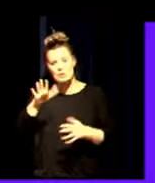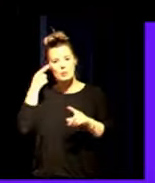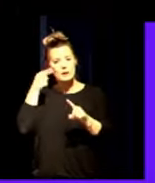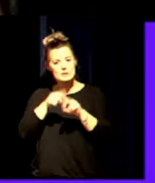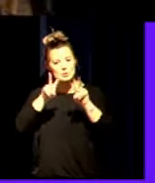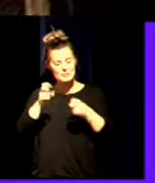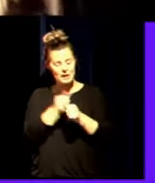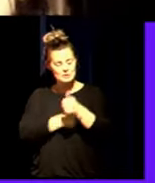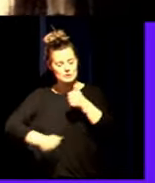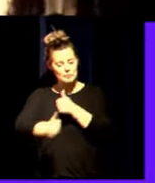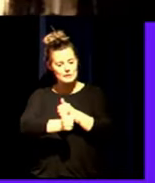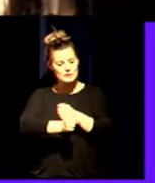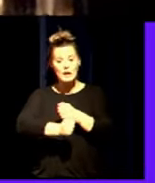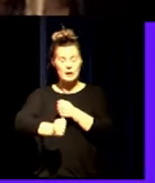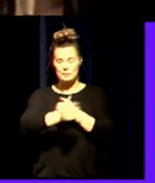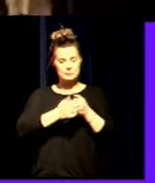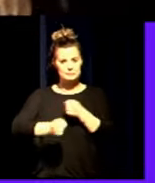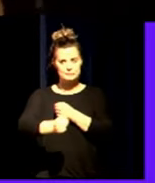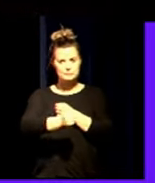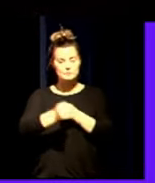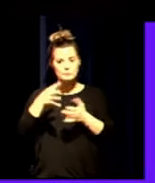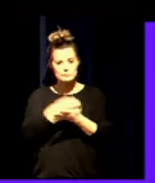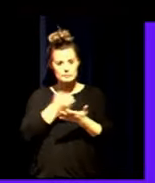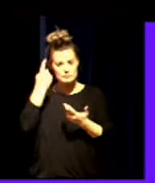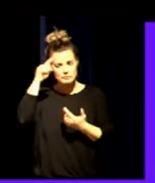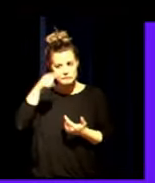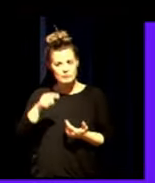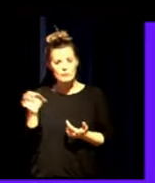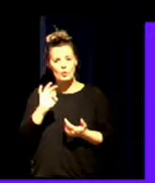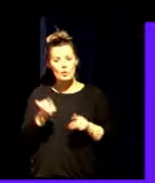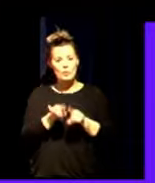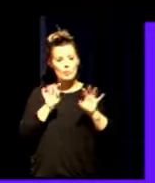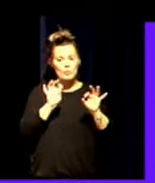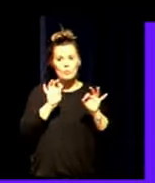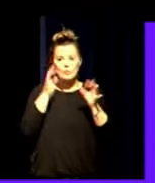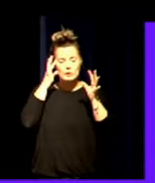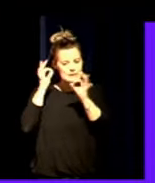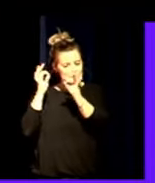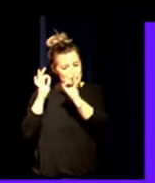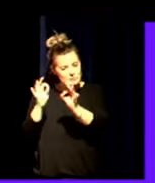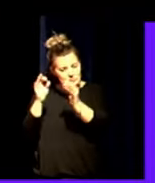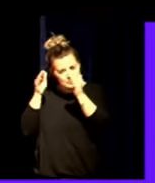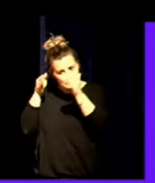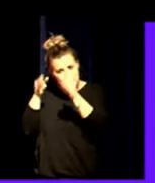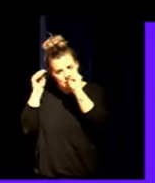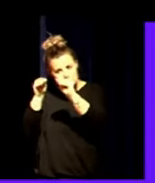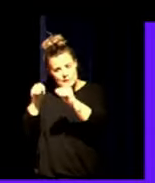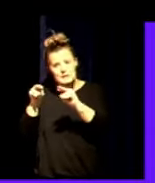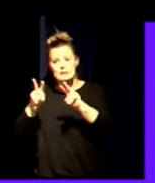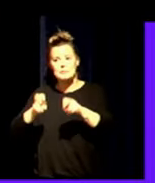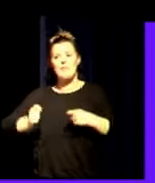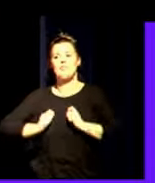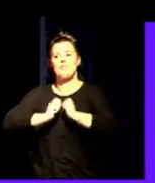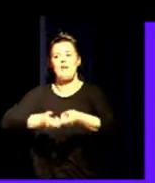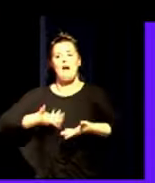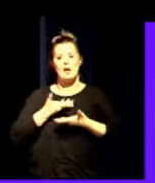vamos a focalizar y vamos a especializar a determinados alumnos en la generación de la ayuda, en todo